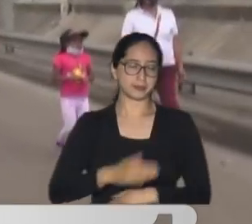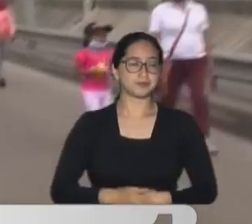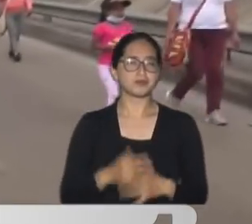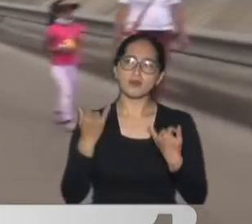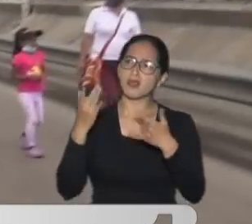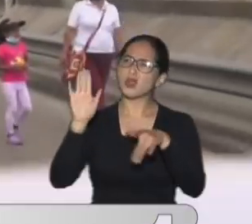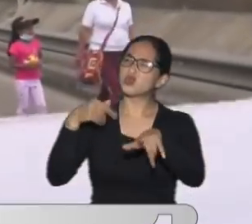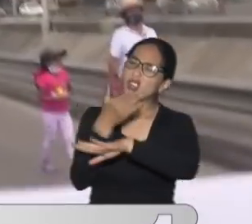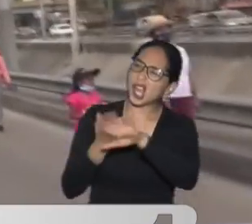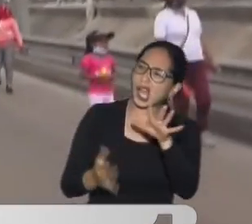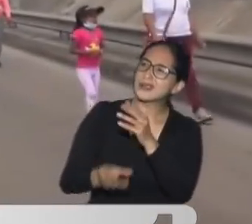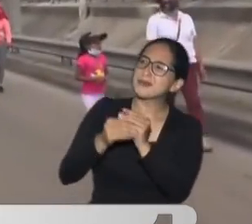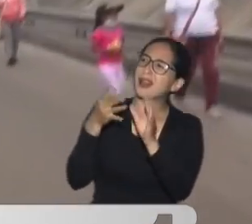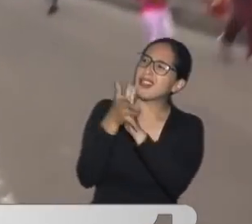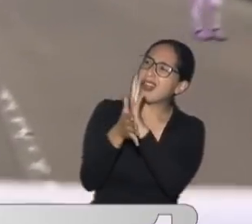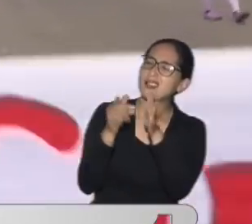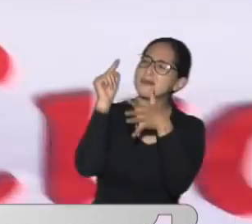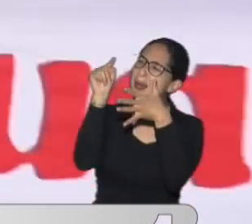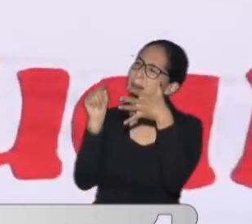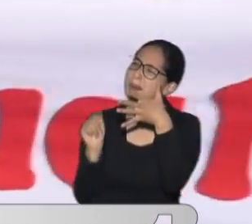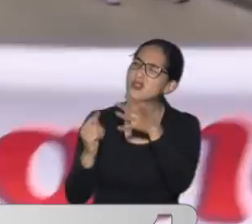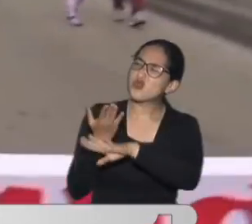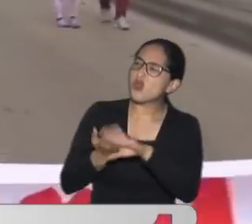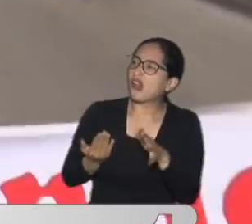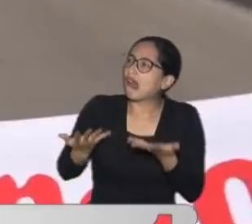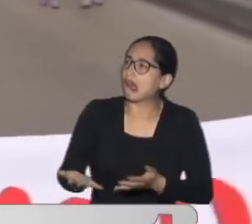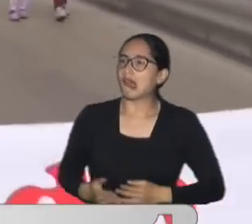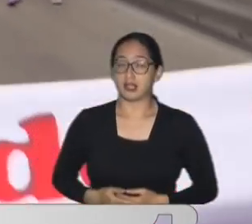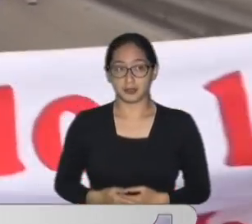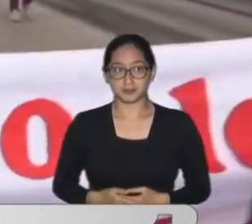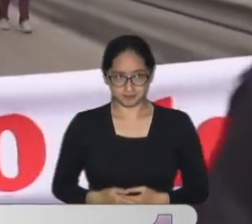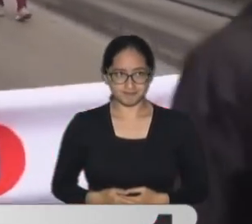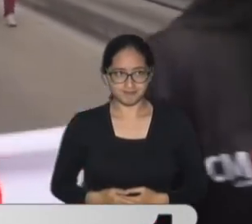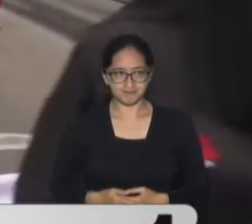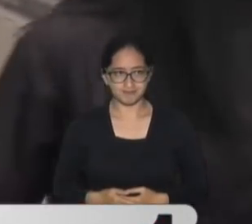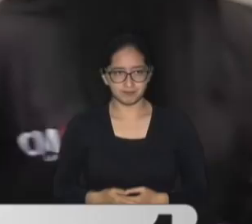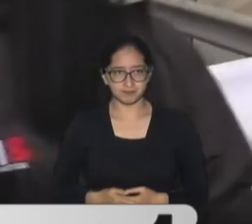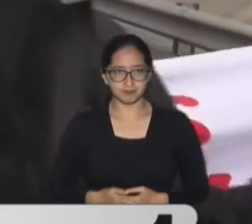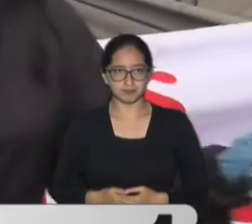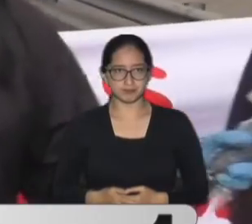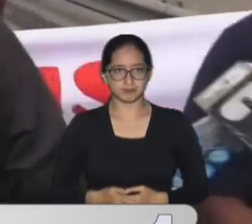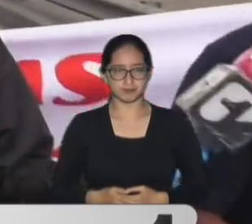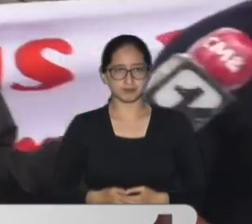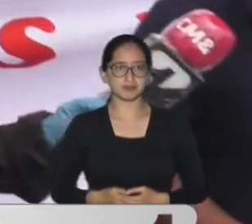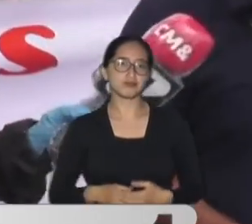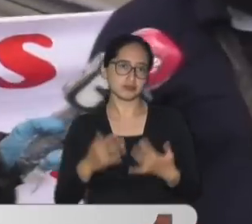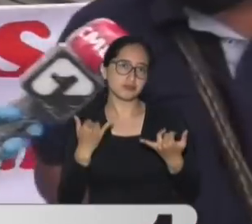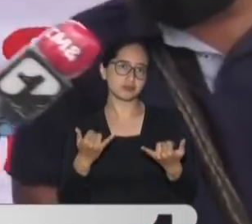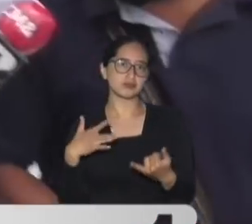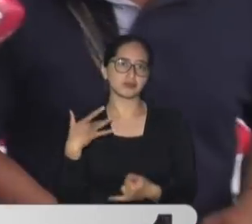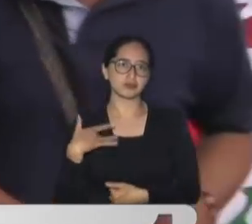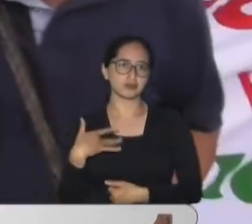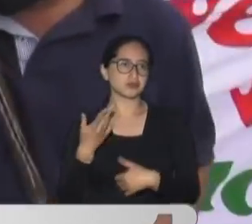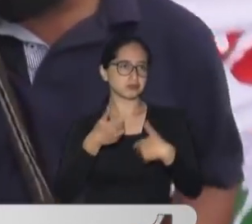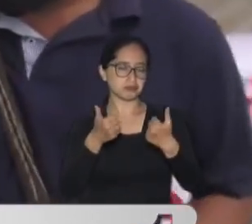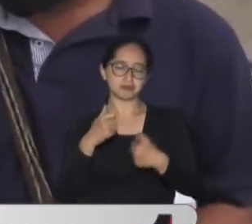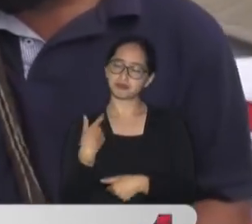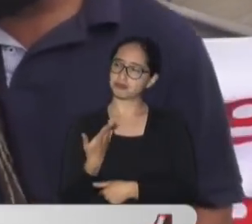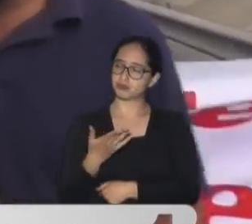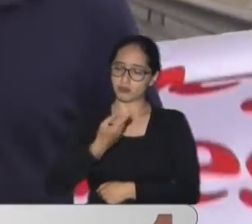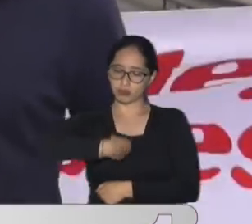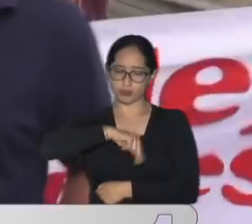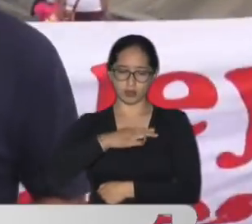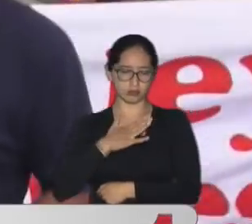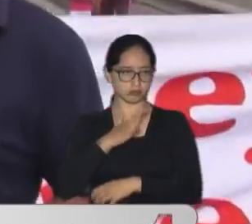uno de ellos. Buenos días, cuéntenos cuáles son sus exigencias. Bueno, mi nombre es Alberto Moncué, comandante del Guardia Indígena Mosoco.